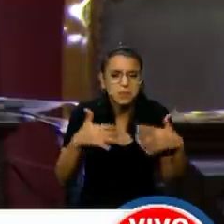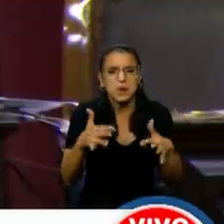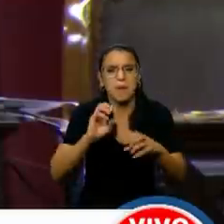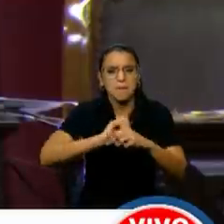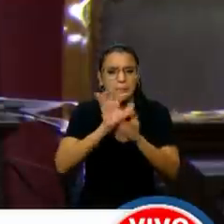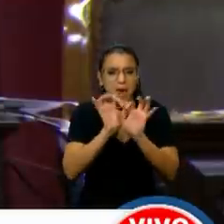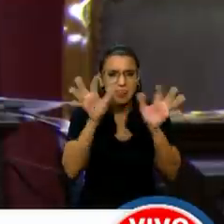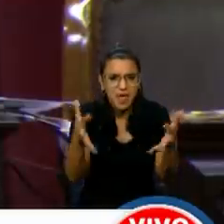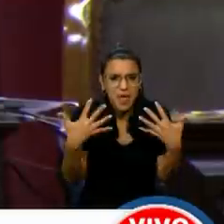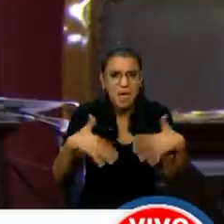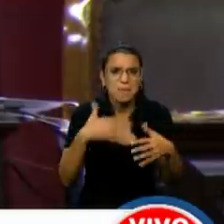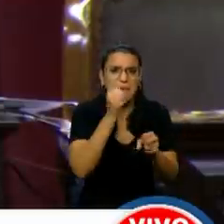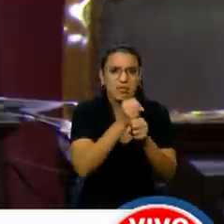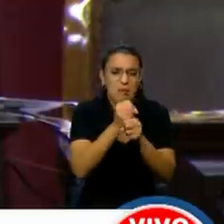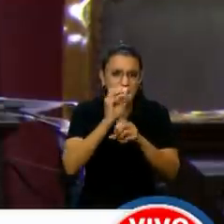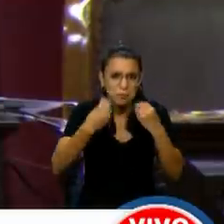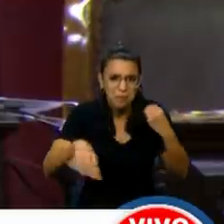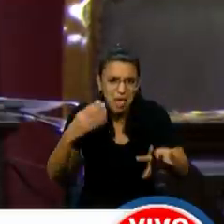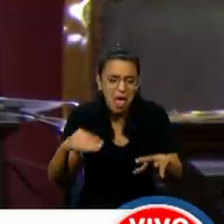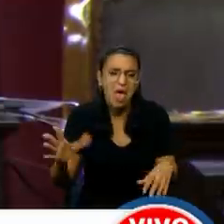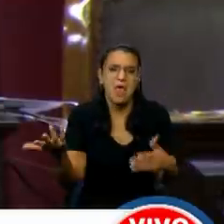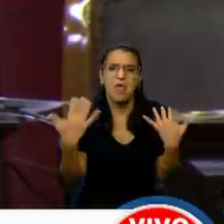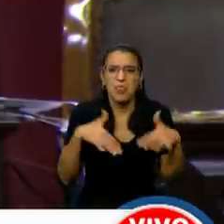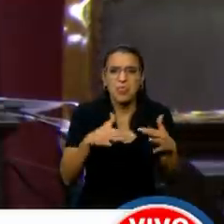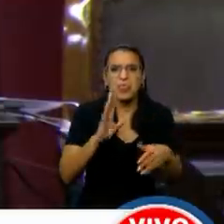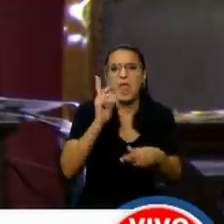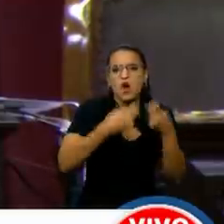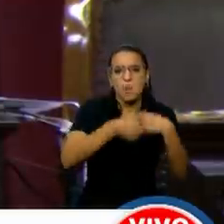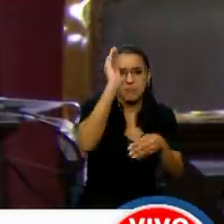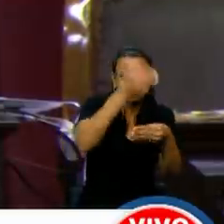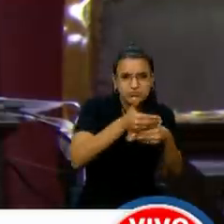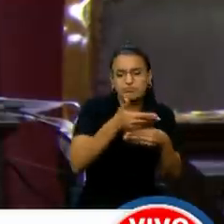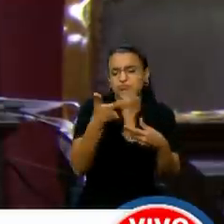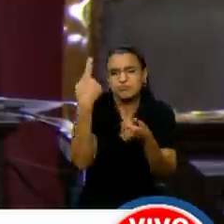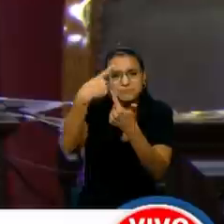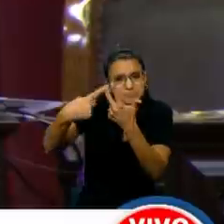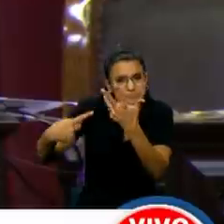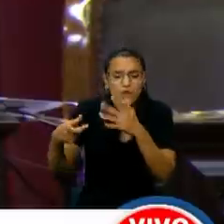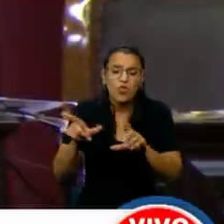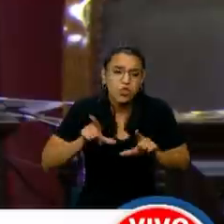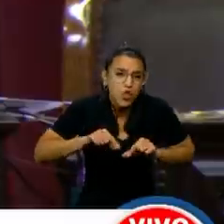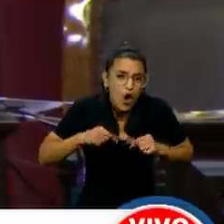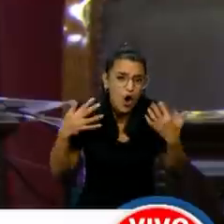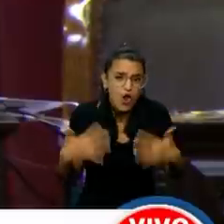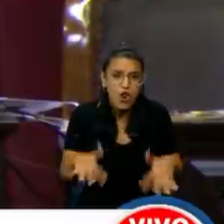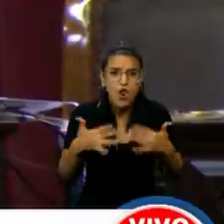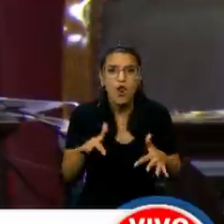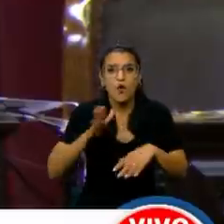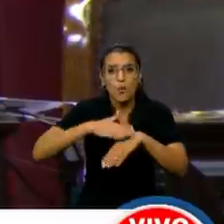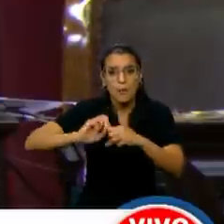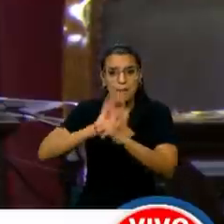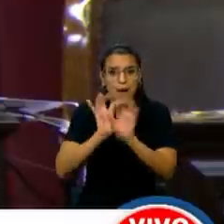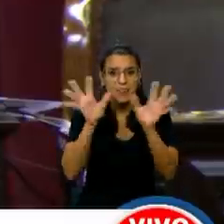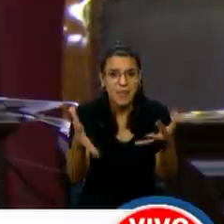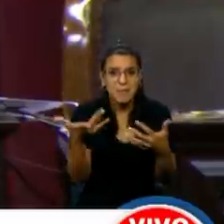pandemia que se llevó empleos que implicó cierre de comercio cierre con un inmenso dolor por una pandemia que no